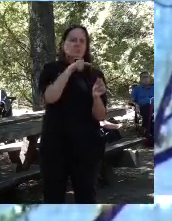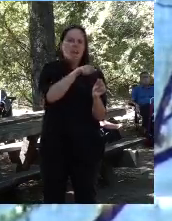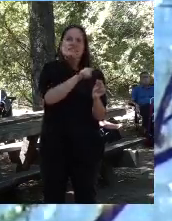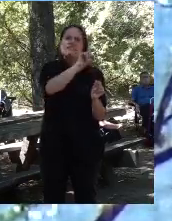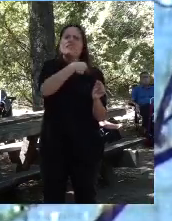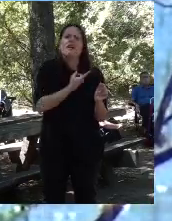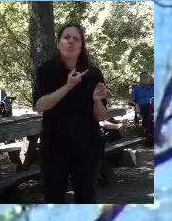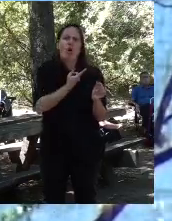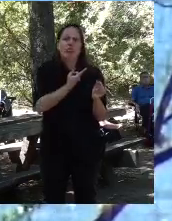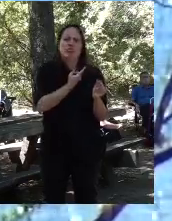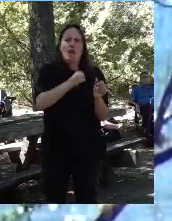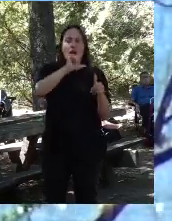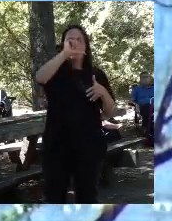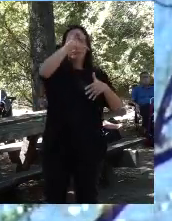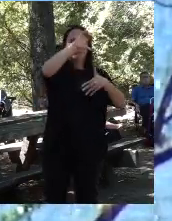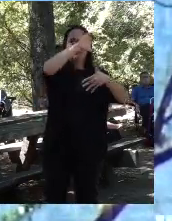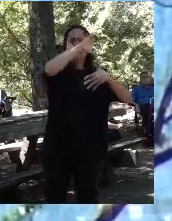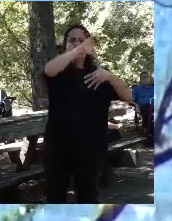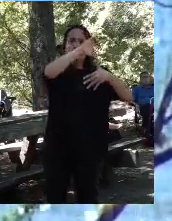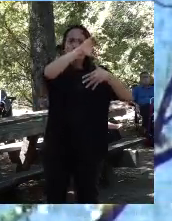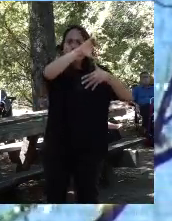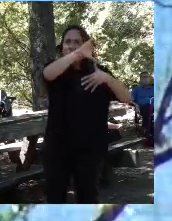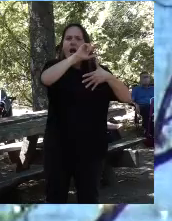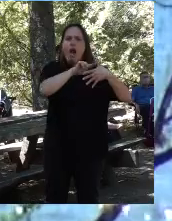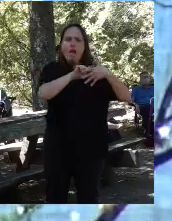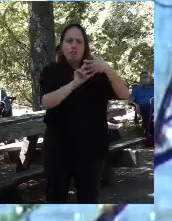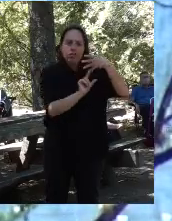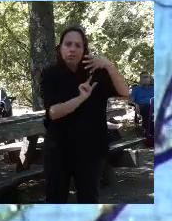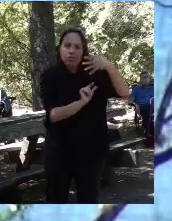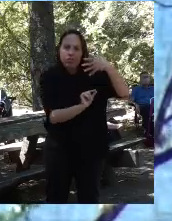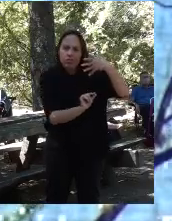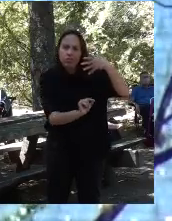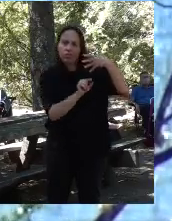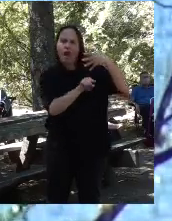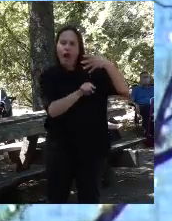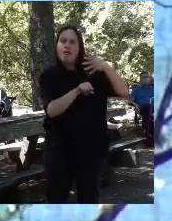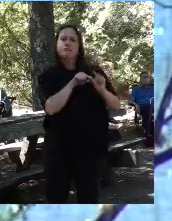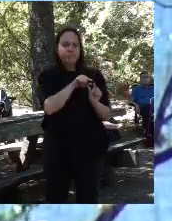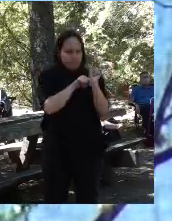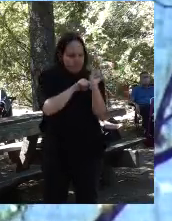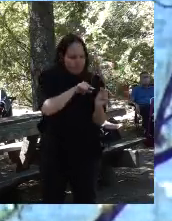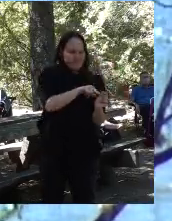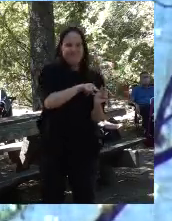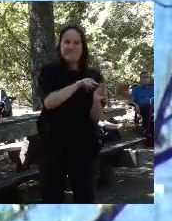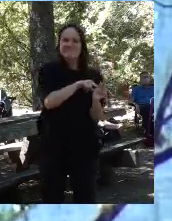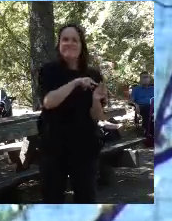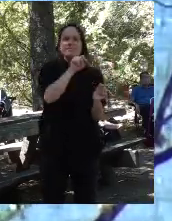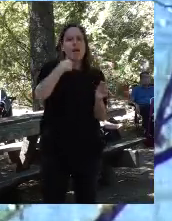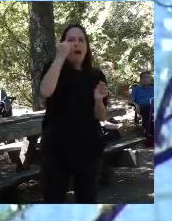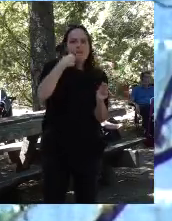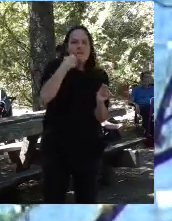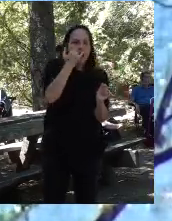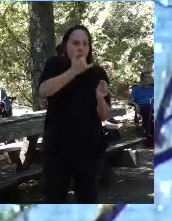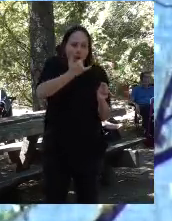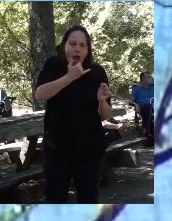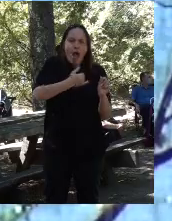es otra cosa que la continuación del continente sudamericano en el continente blanco. Es una zona rica en